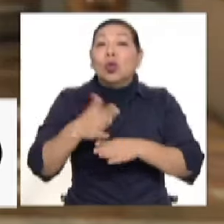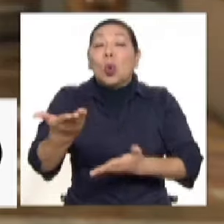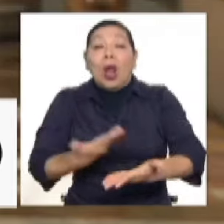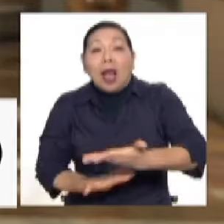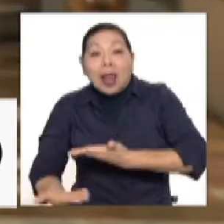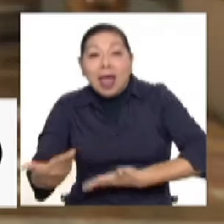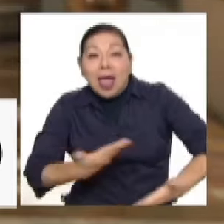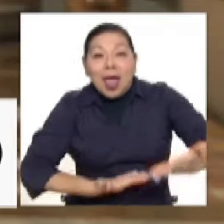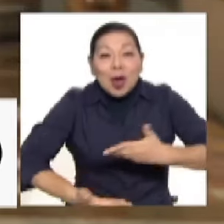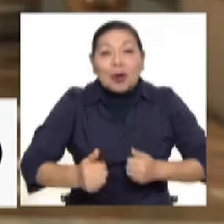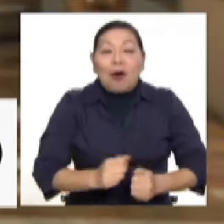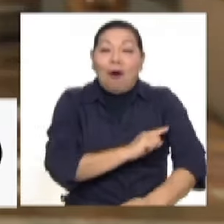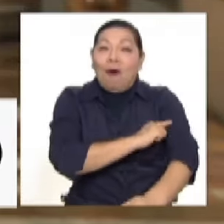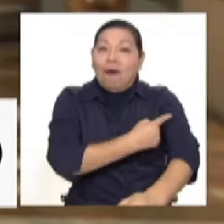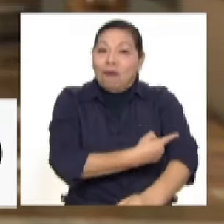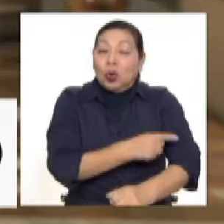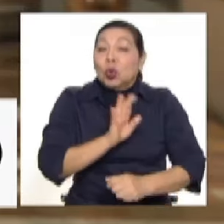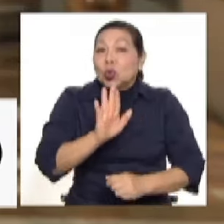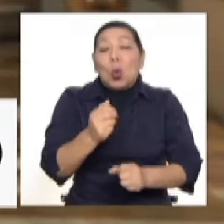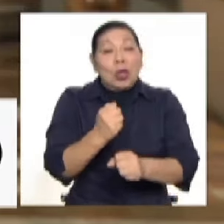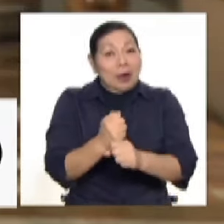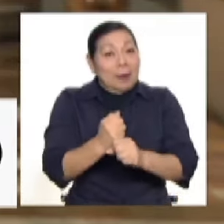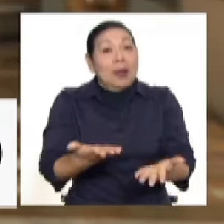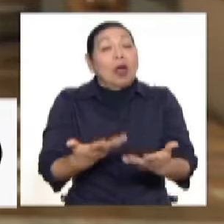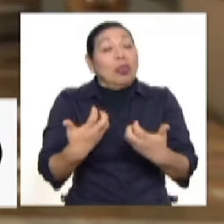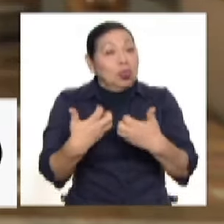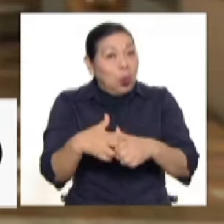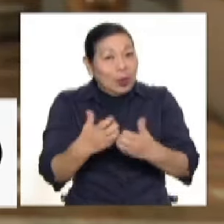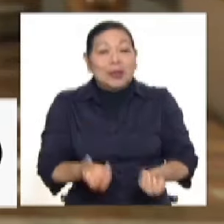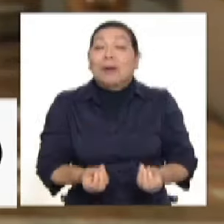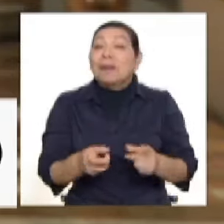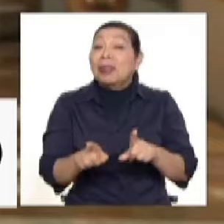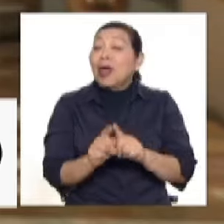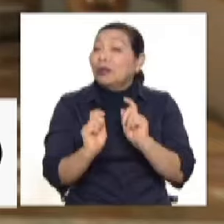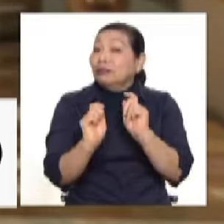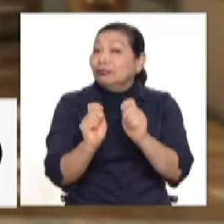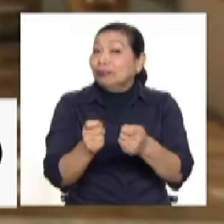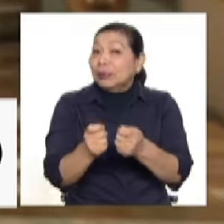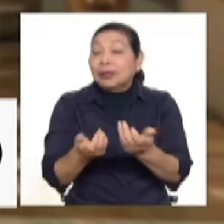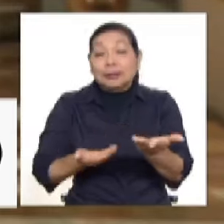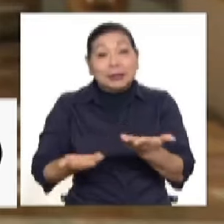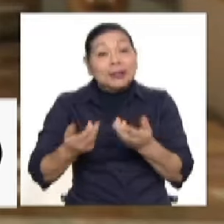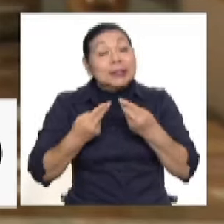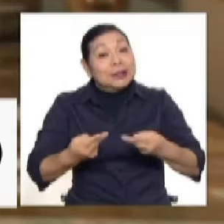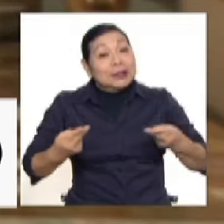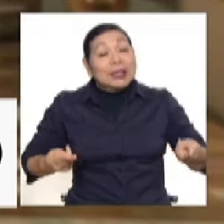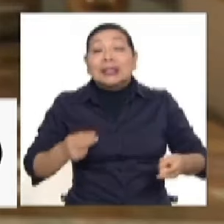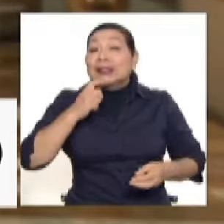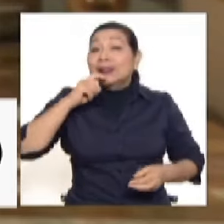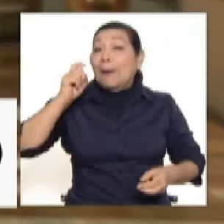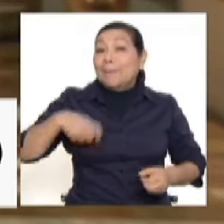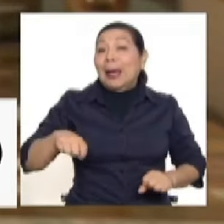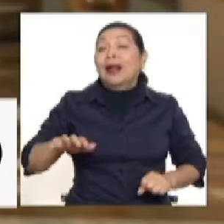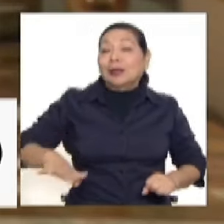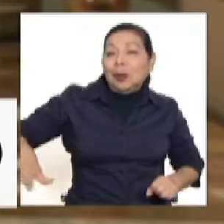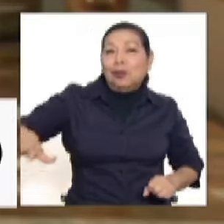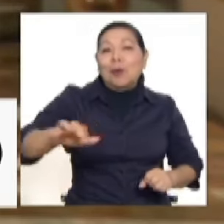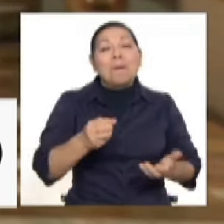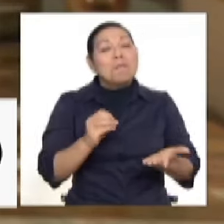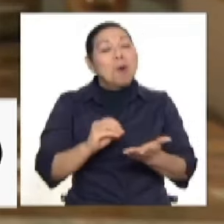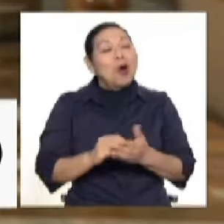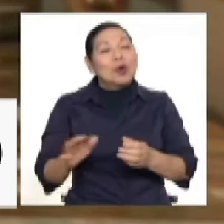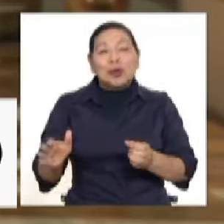negocio, fortaleciendo su gestión empresarial y brindando las herramientas necesarias para que puedan ser